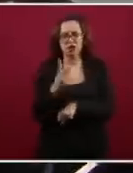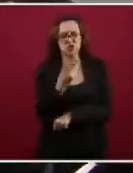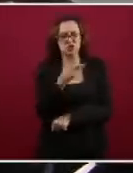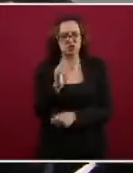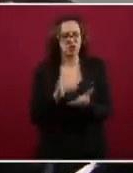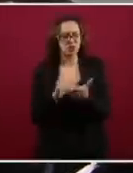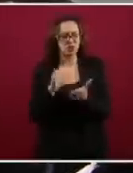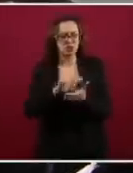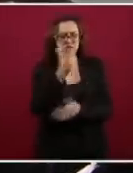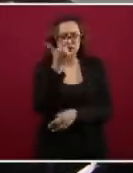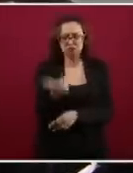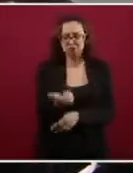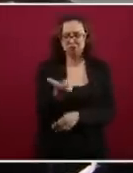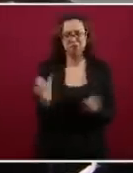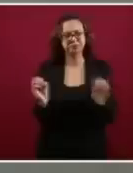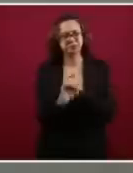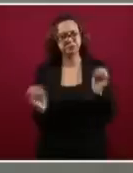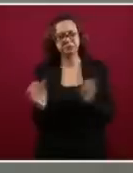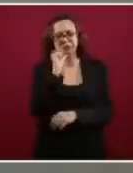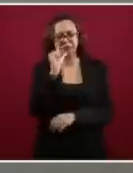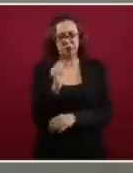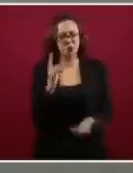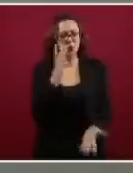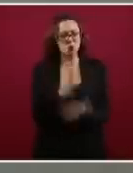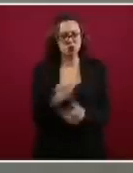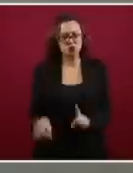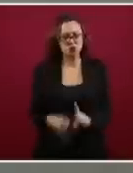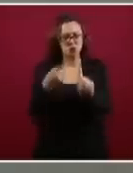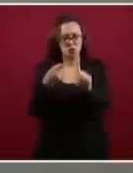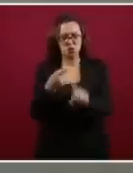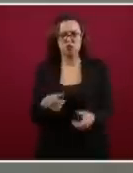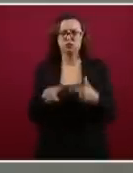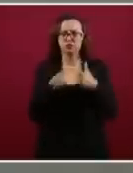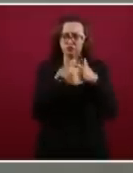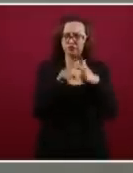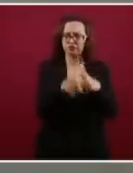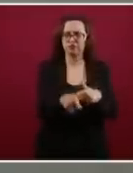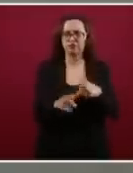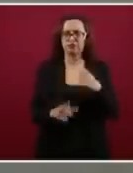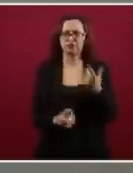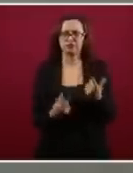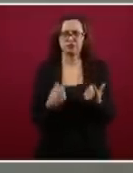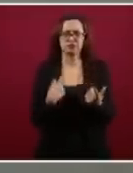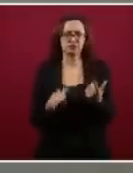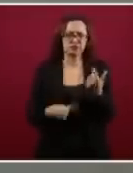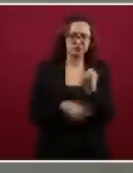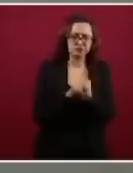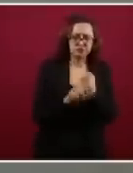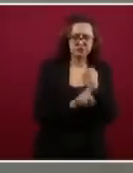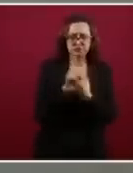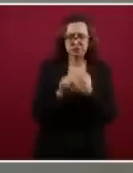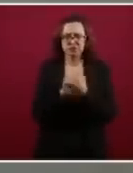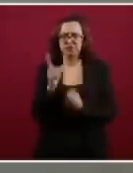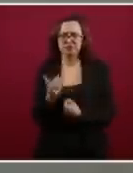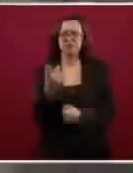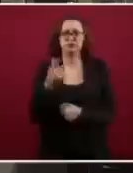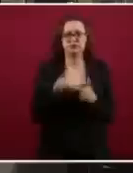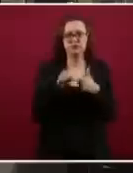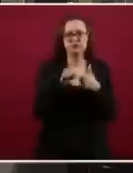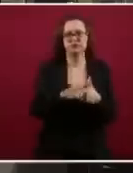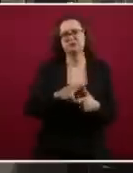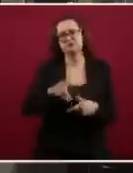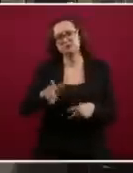200 millones de pesos, y pues bueno, se sigue peleando para que en el 2020 pues sigan buscando